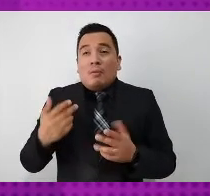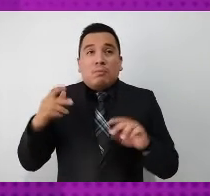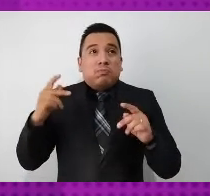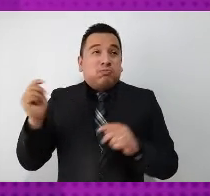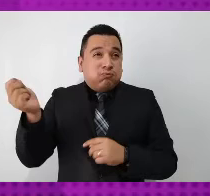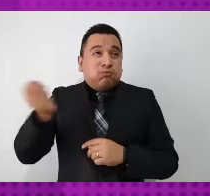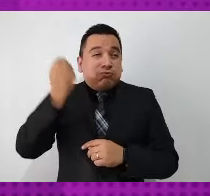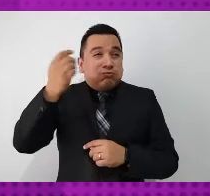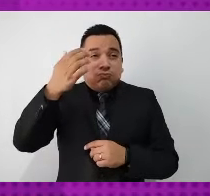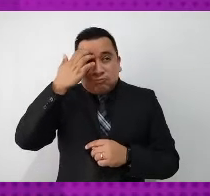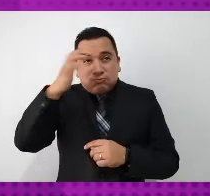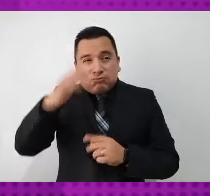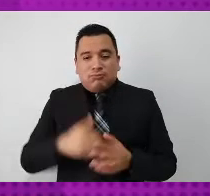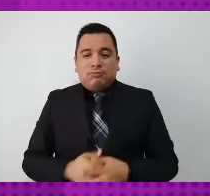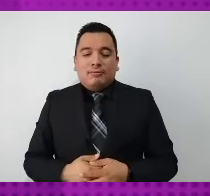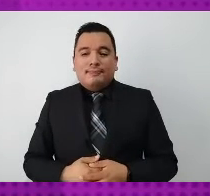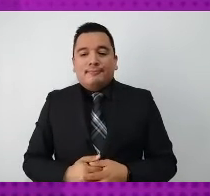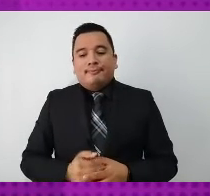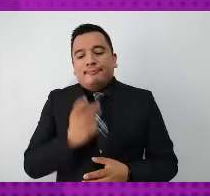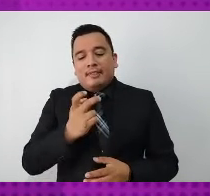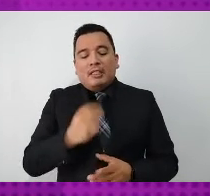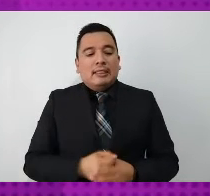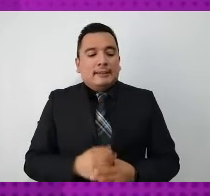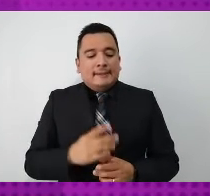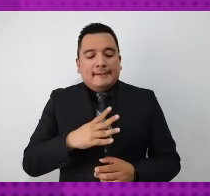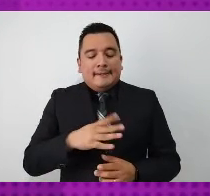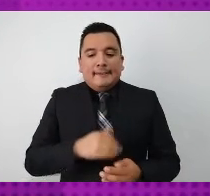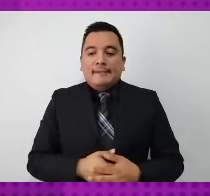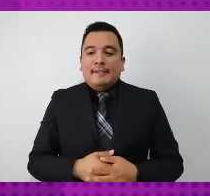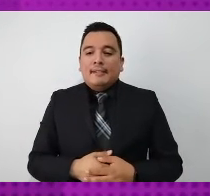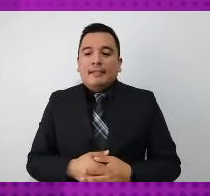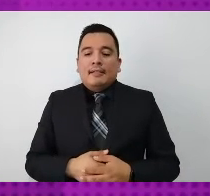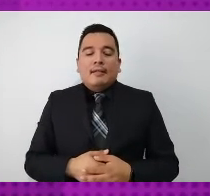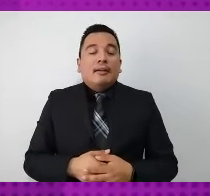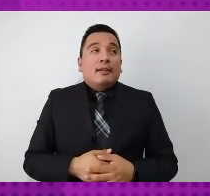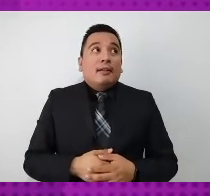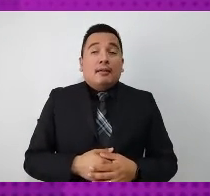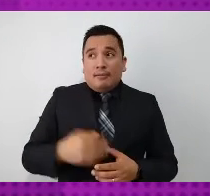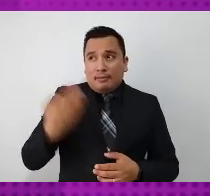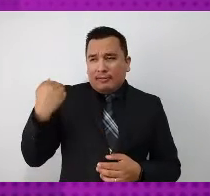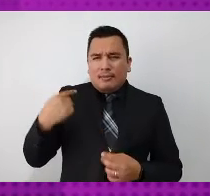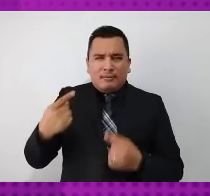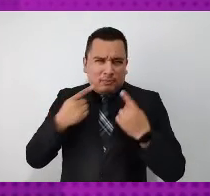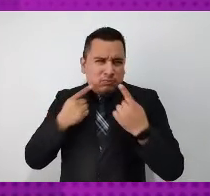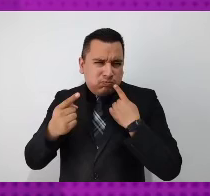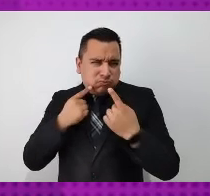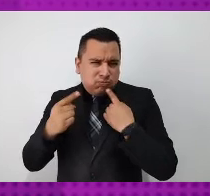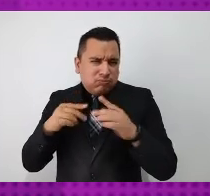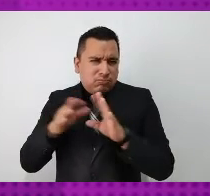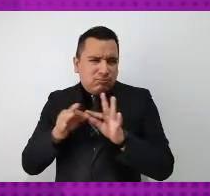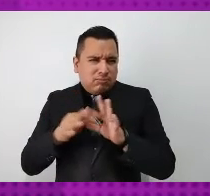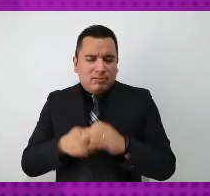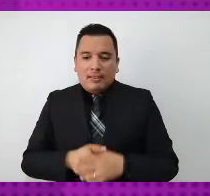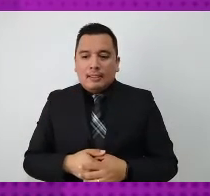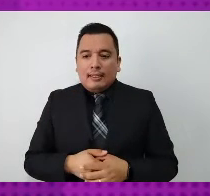que se ha venido abordando y se abordó mucho en él en ese foro con respecto a la a la intersexualidad